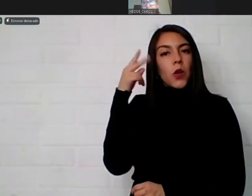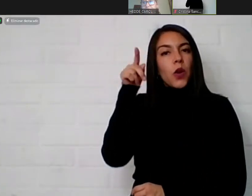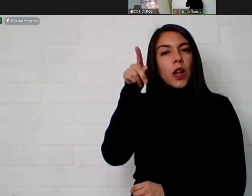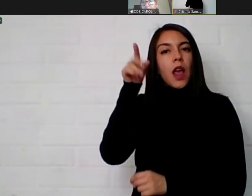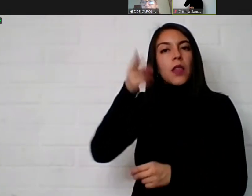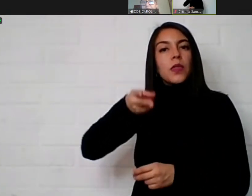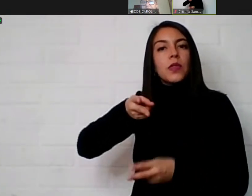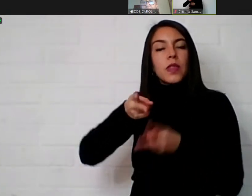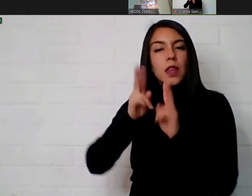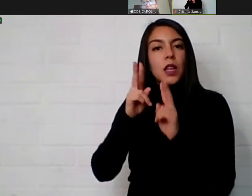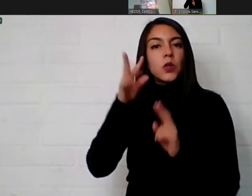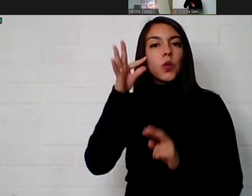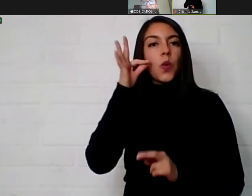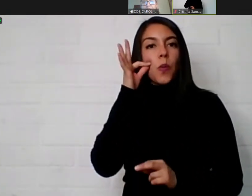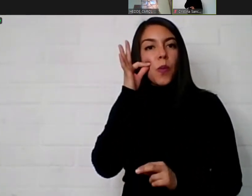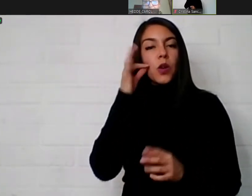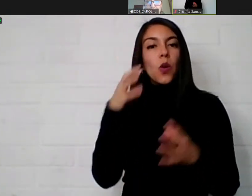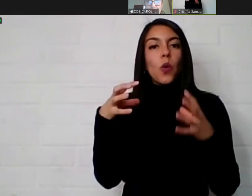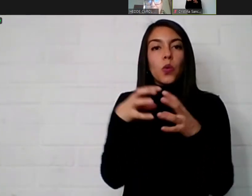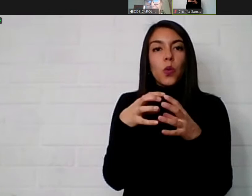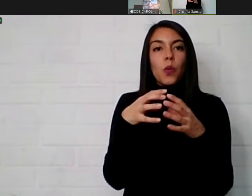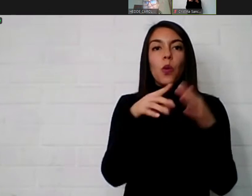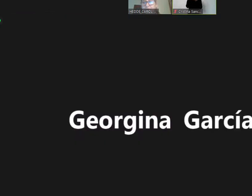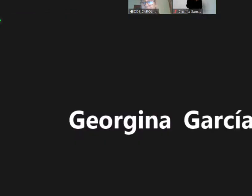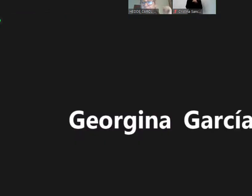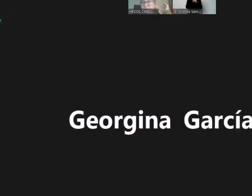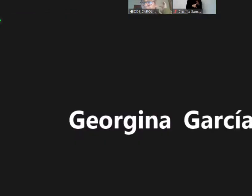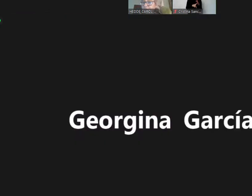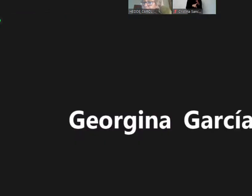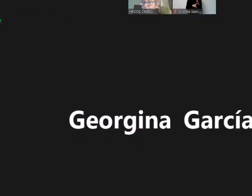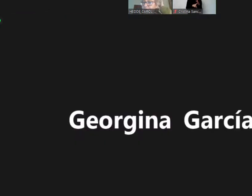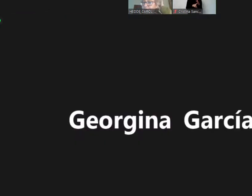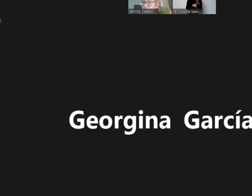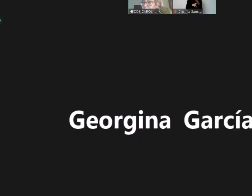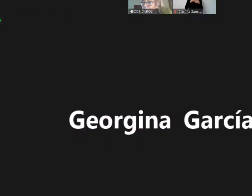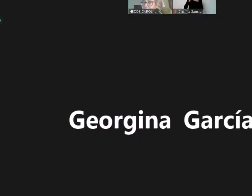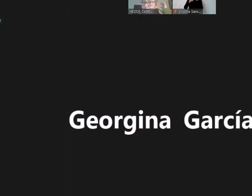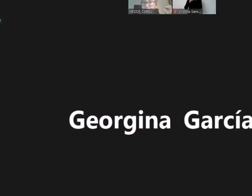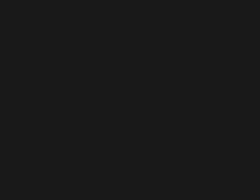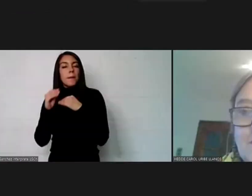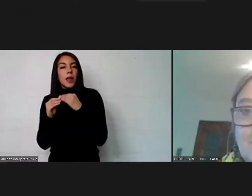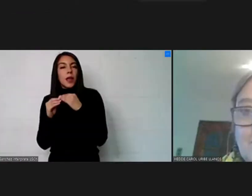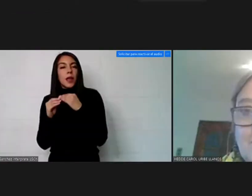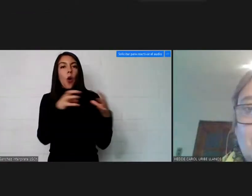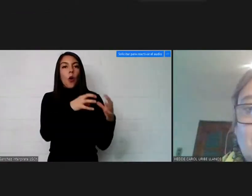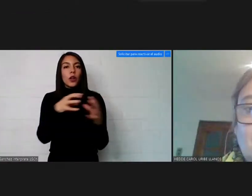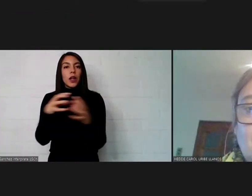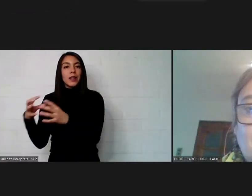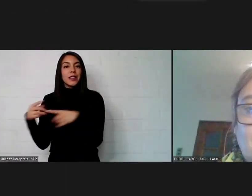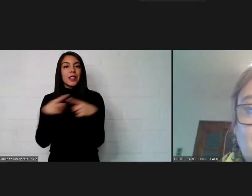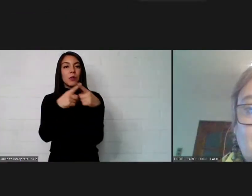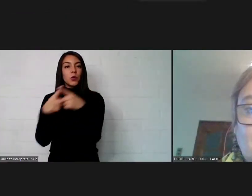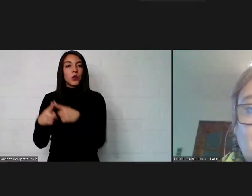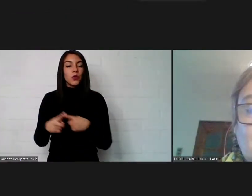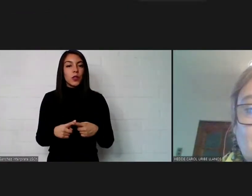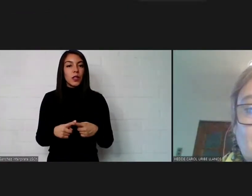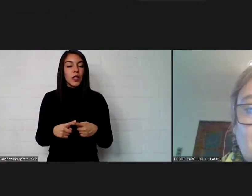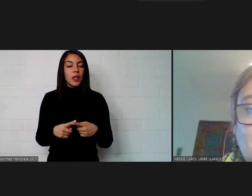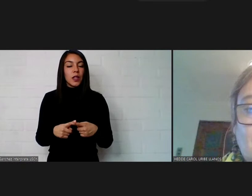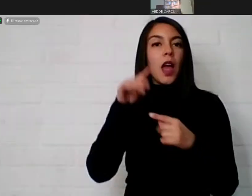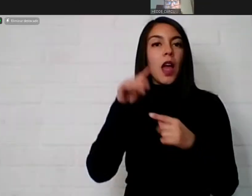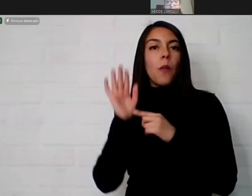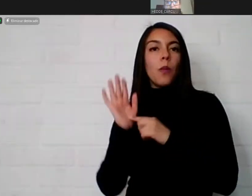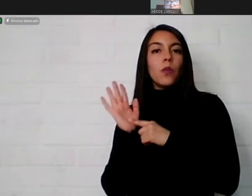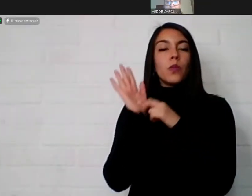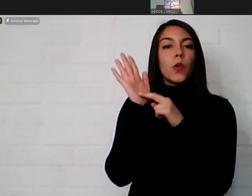para los grupos excluidos bueno en la medida que nos organicemos todos como sociedad podemos hacer visible